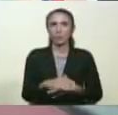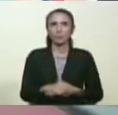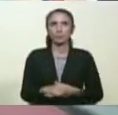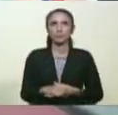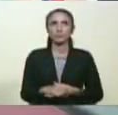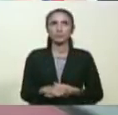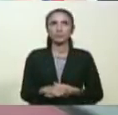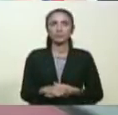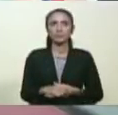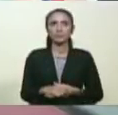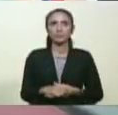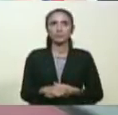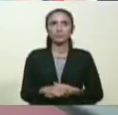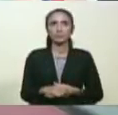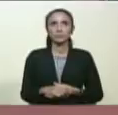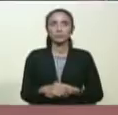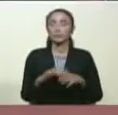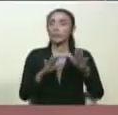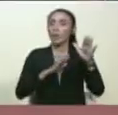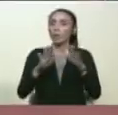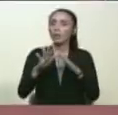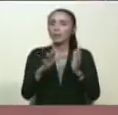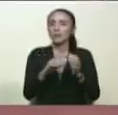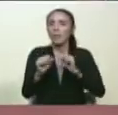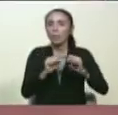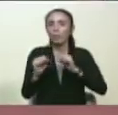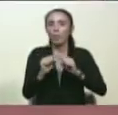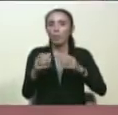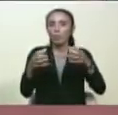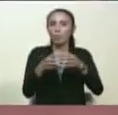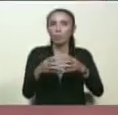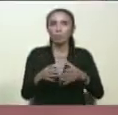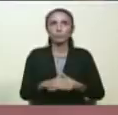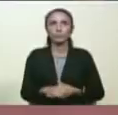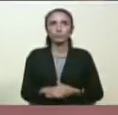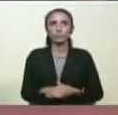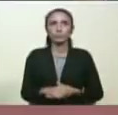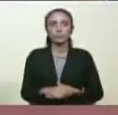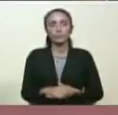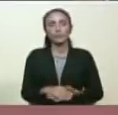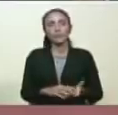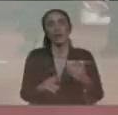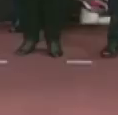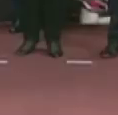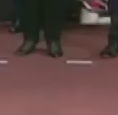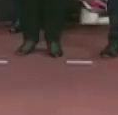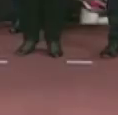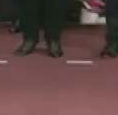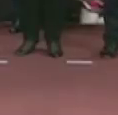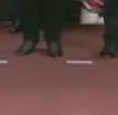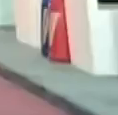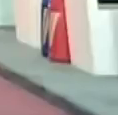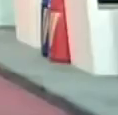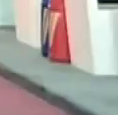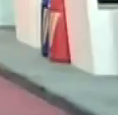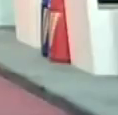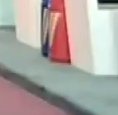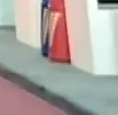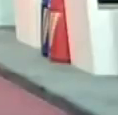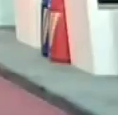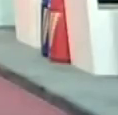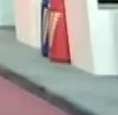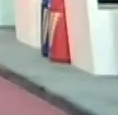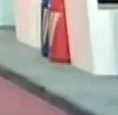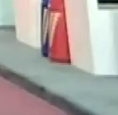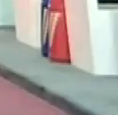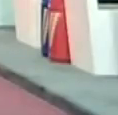futuro. Los 15 motores de la agenda económica bolivariana nacieron entre el 2016 y 2017. Y todavía les falta mucho. Y de ahí